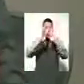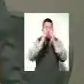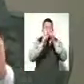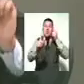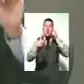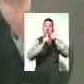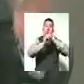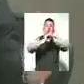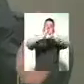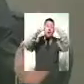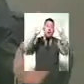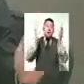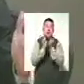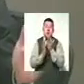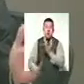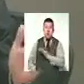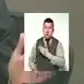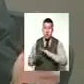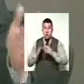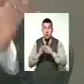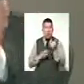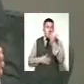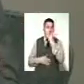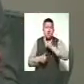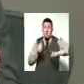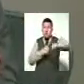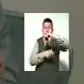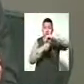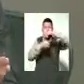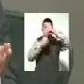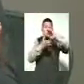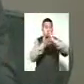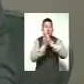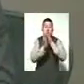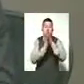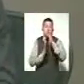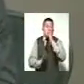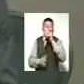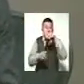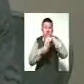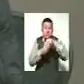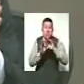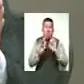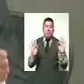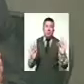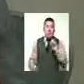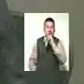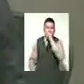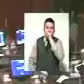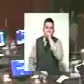objetivos claros, si tenemos madres comunitarias mal remuneradas, sin formación y tenemos...